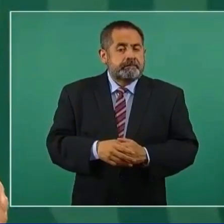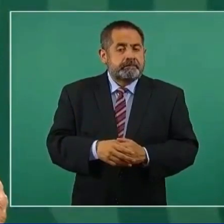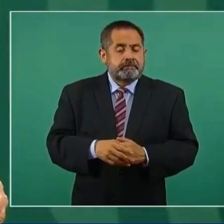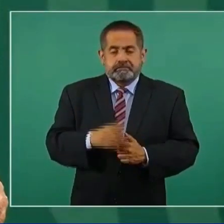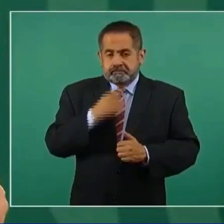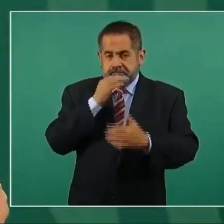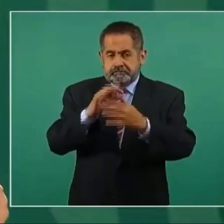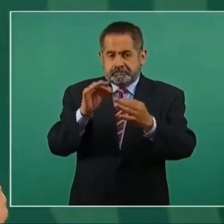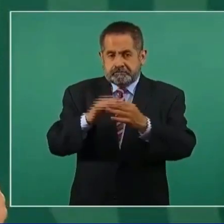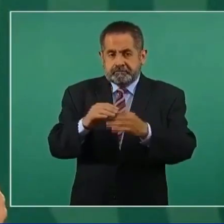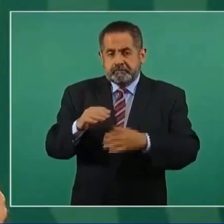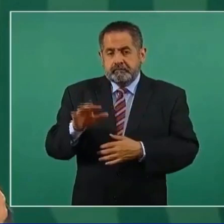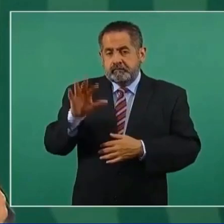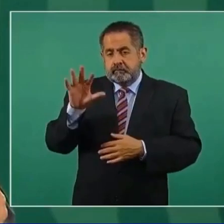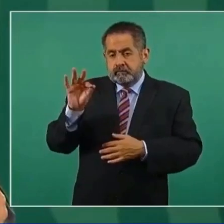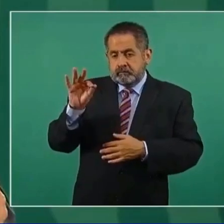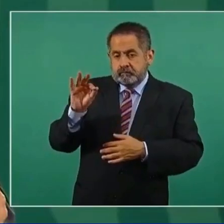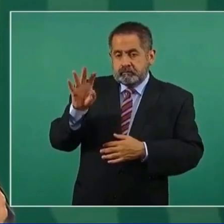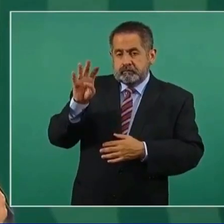subrayo